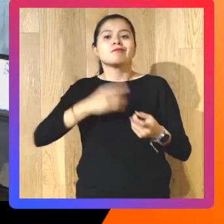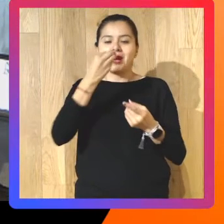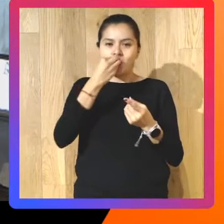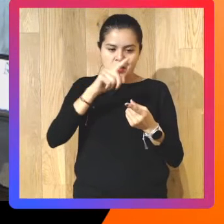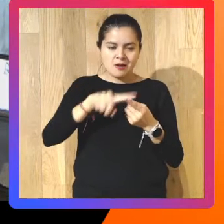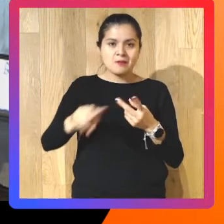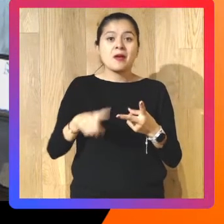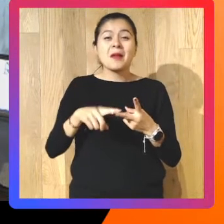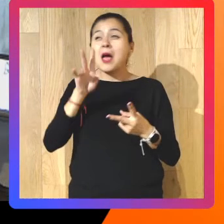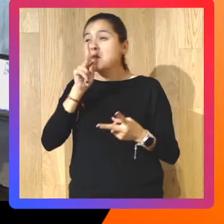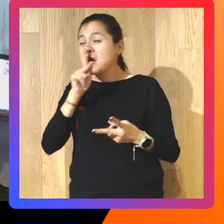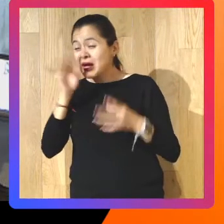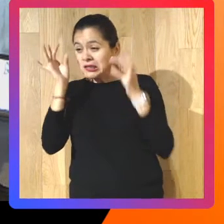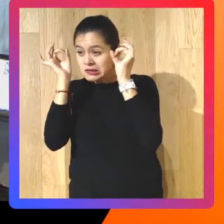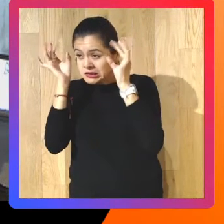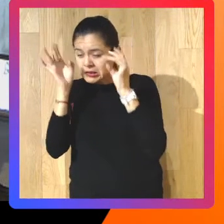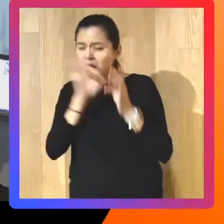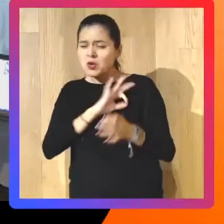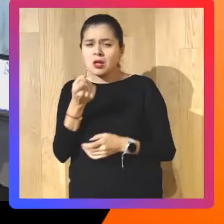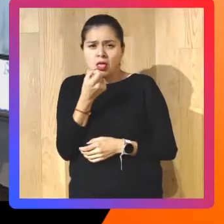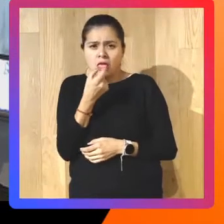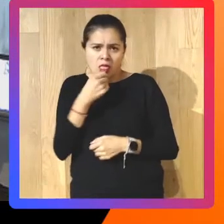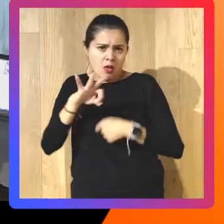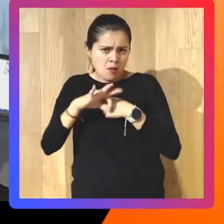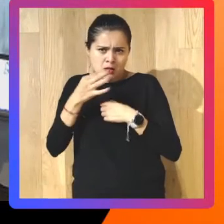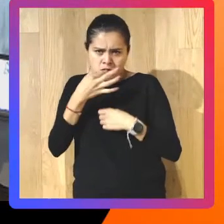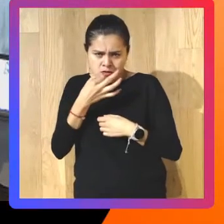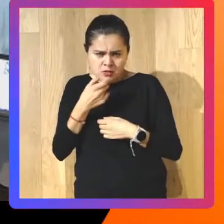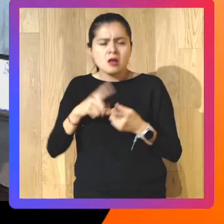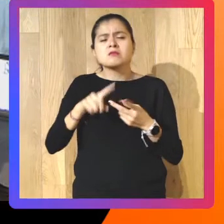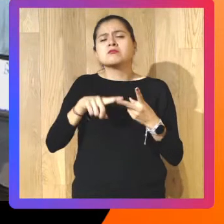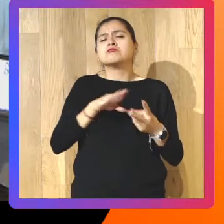si el papá le duele la cabeza pueda comprarse unas aspirinas, que tengan para